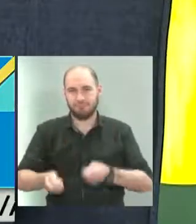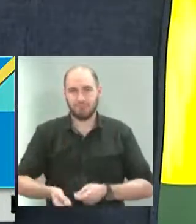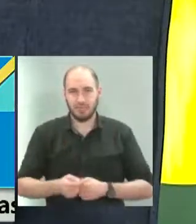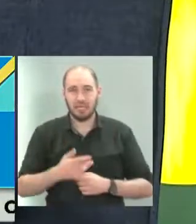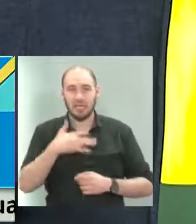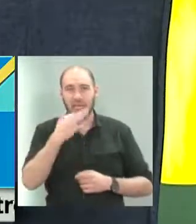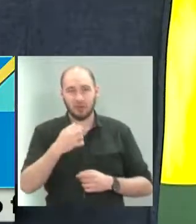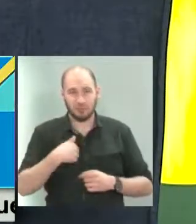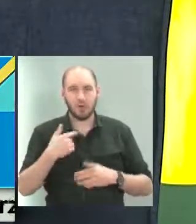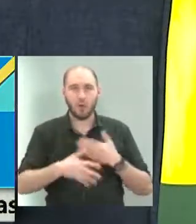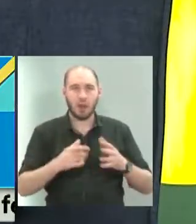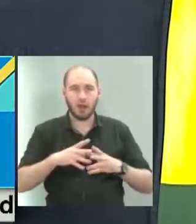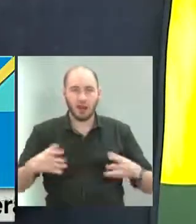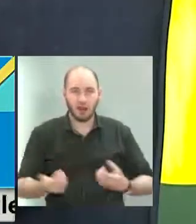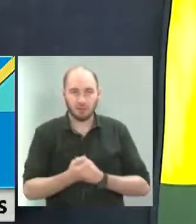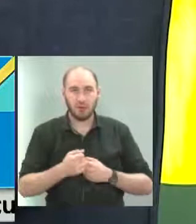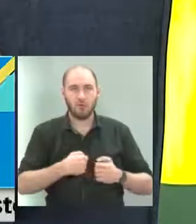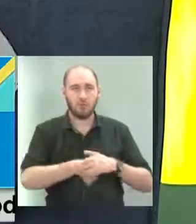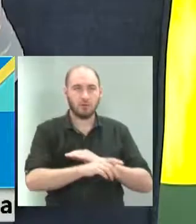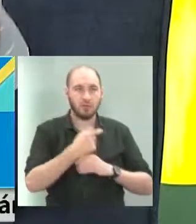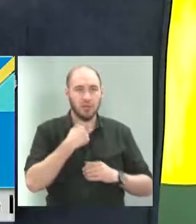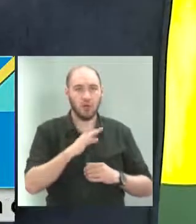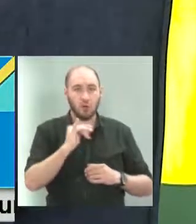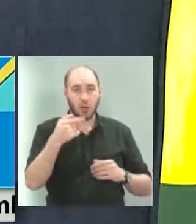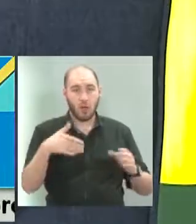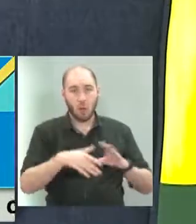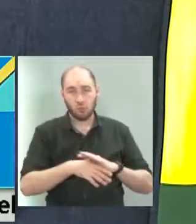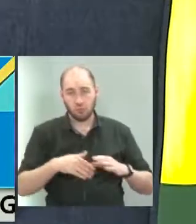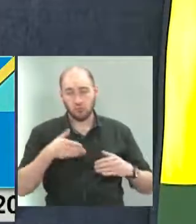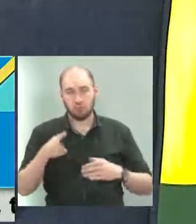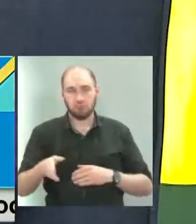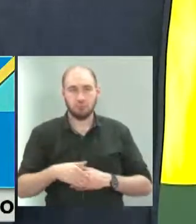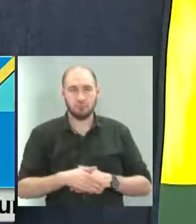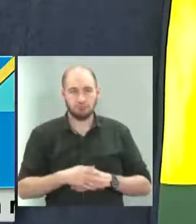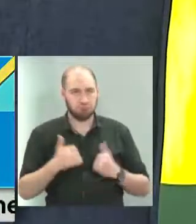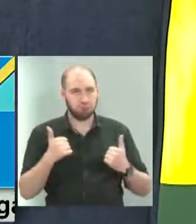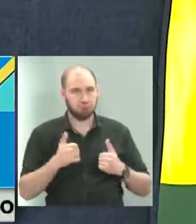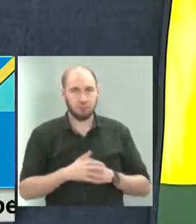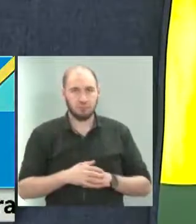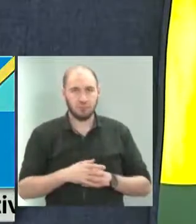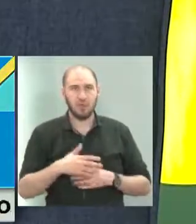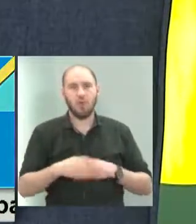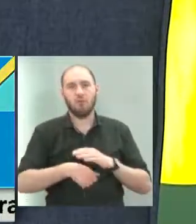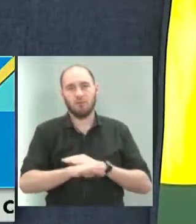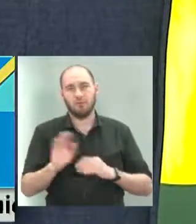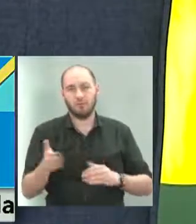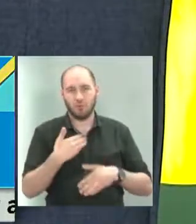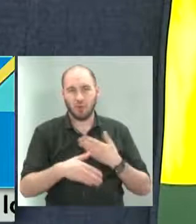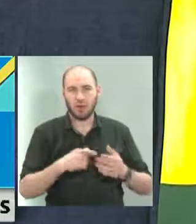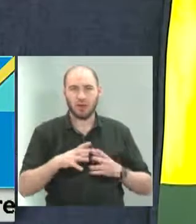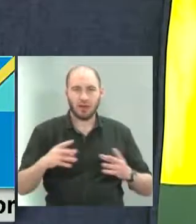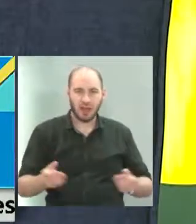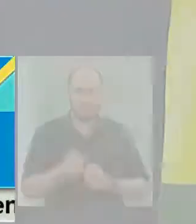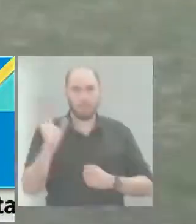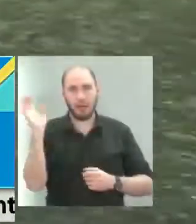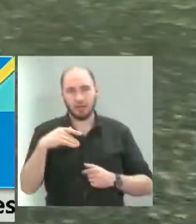hijo, como todos, que juega al rugby, quiere jugar al fútbol, fue a la universidad casualmente a jugar. Perfecto. ¿Quién no quiere jugar al fútbol? jugar al rugby, jugar al